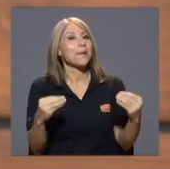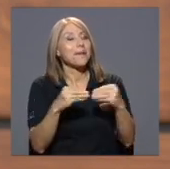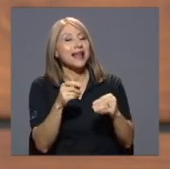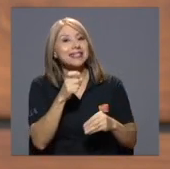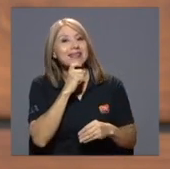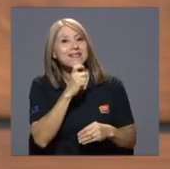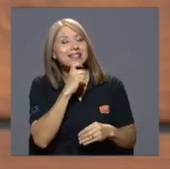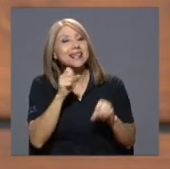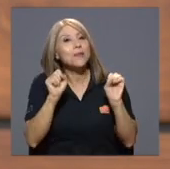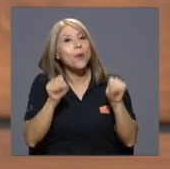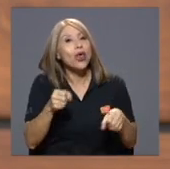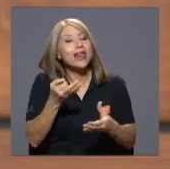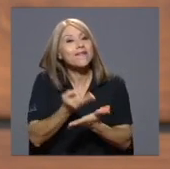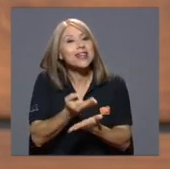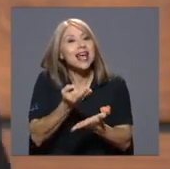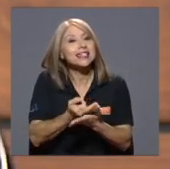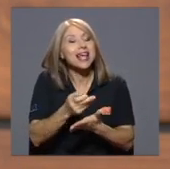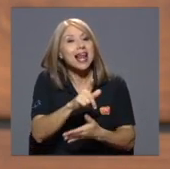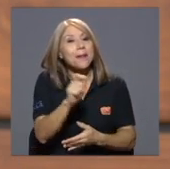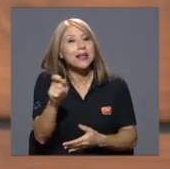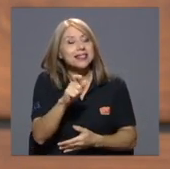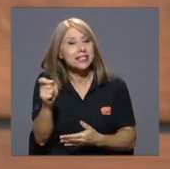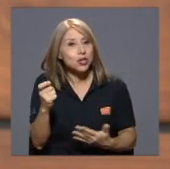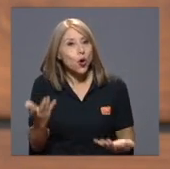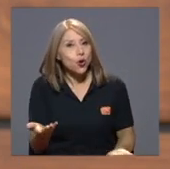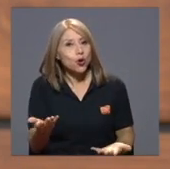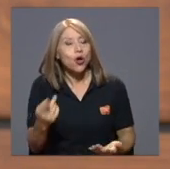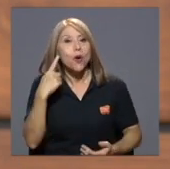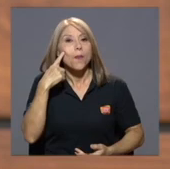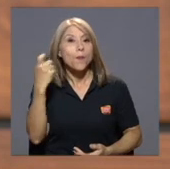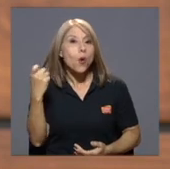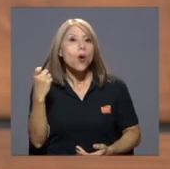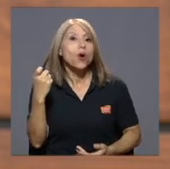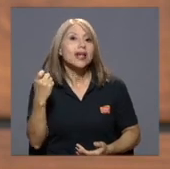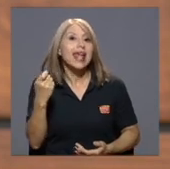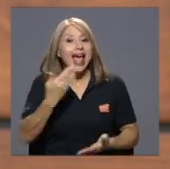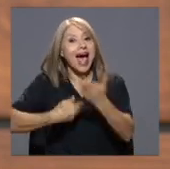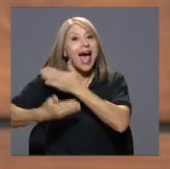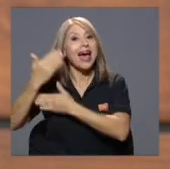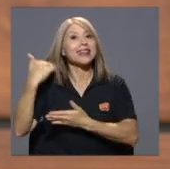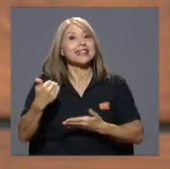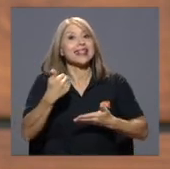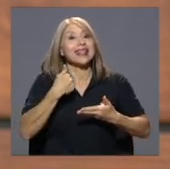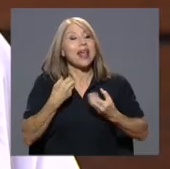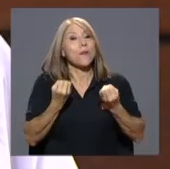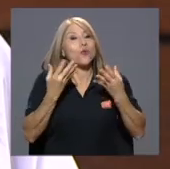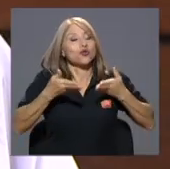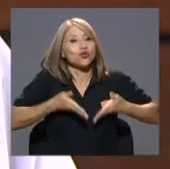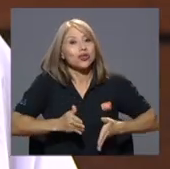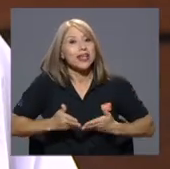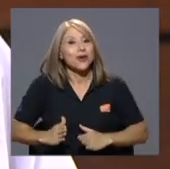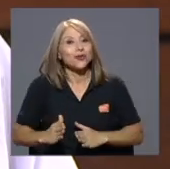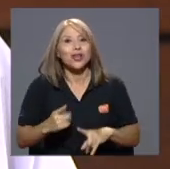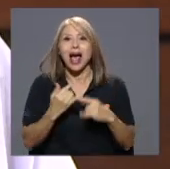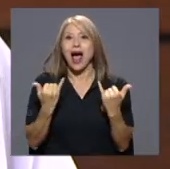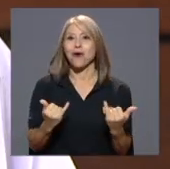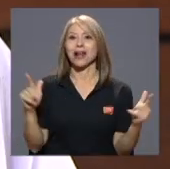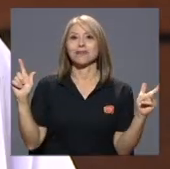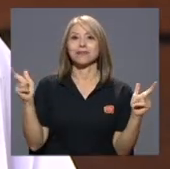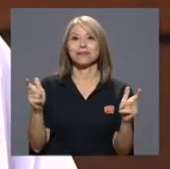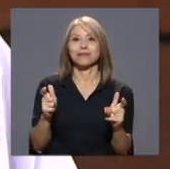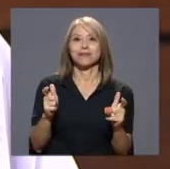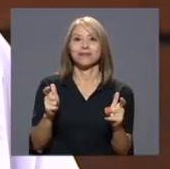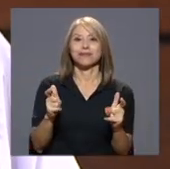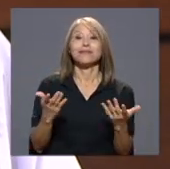poder financiar la pensión de uno básicamente porque tuviste muchos hijos. Y eso es un poco lo que alguien